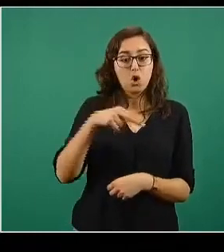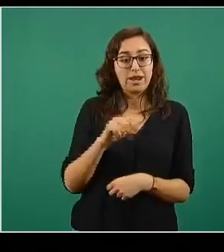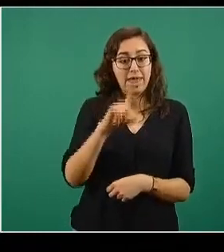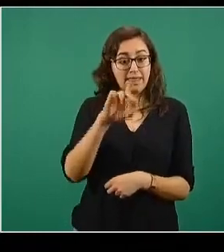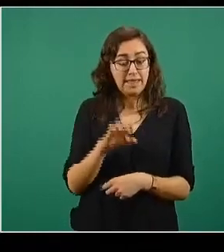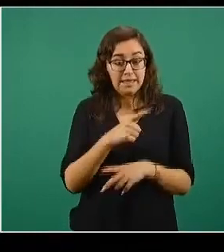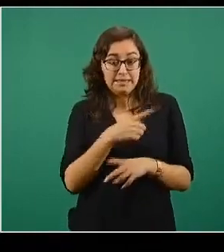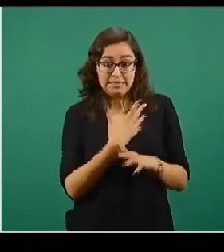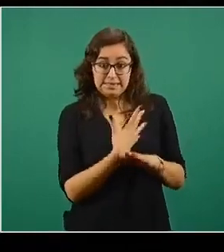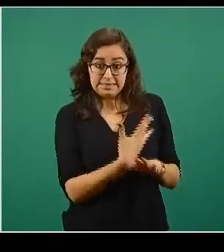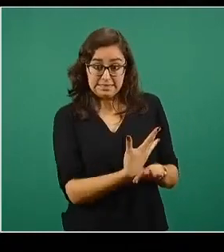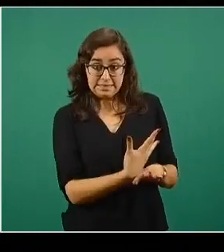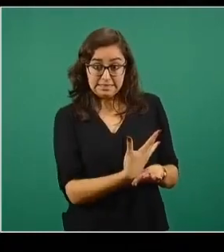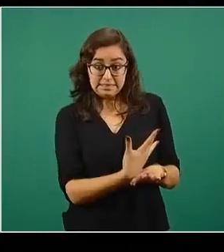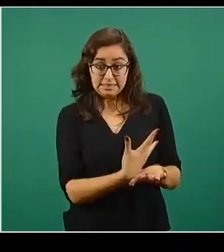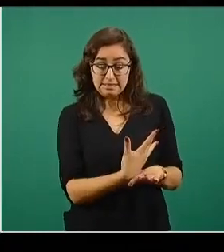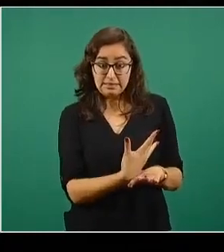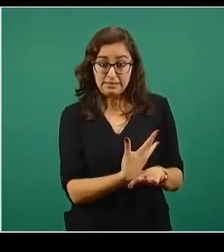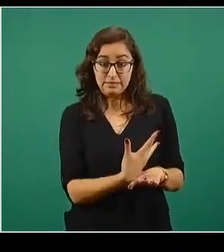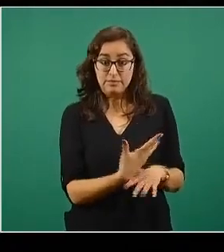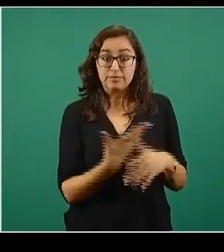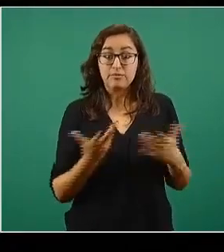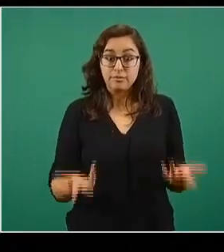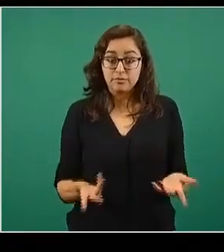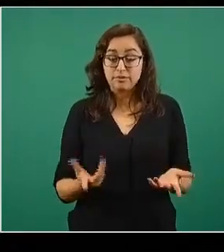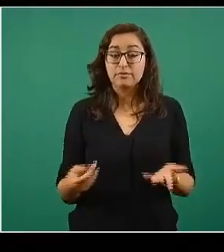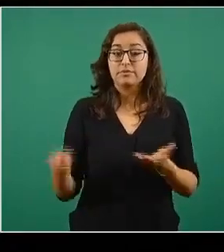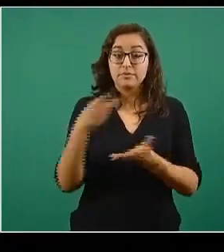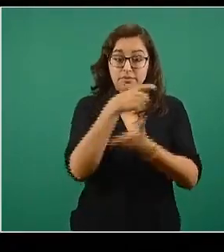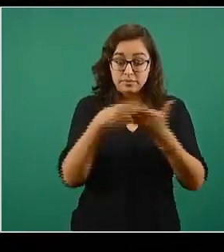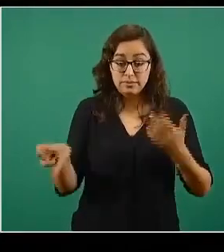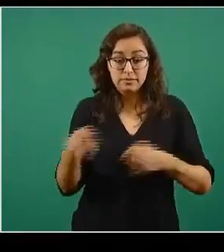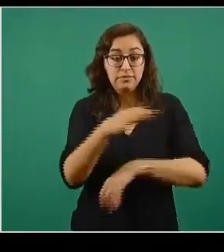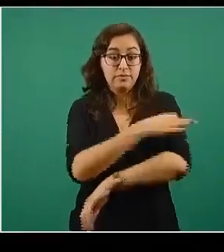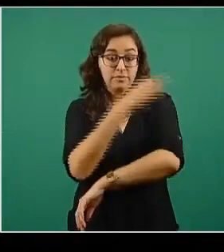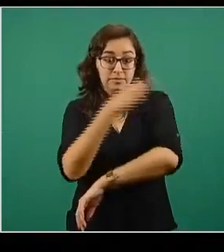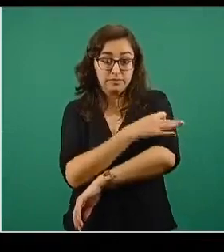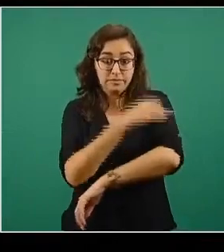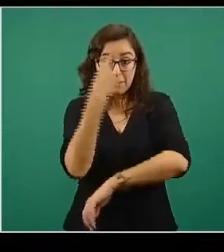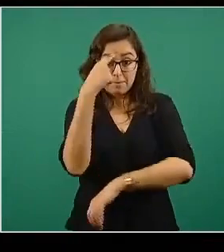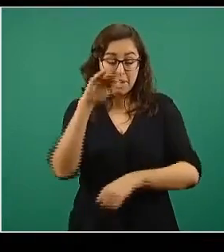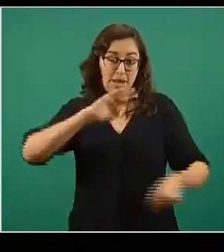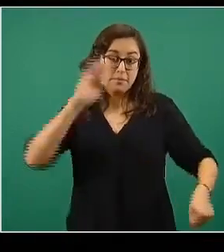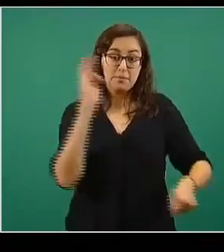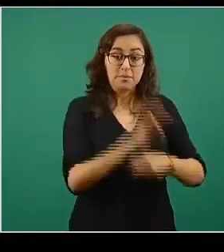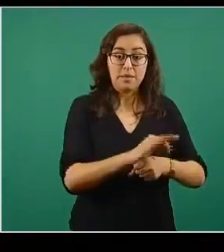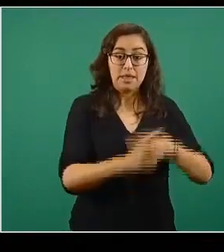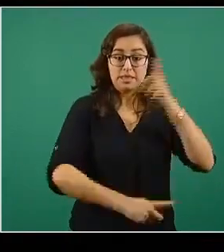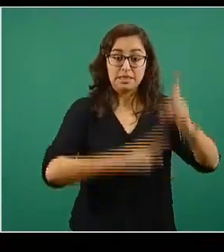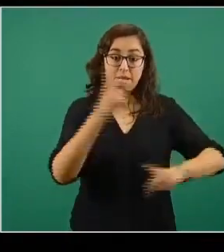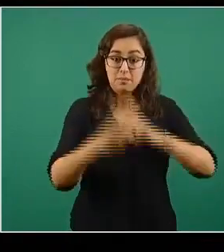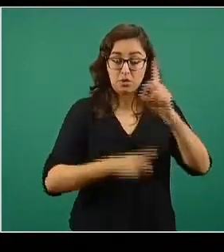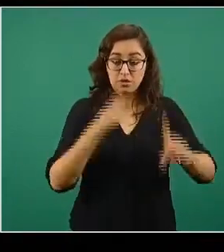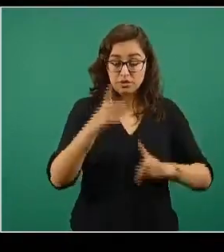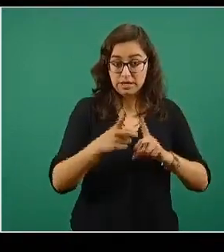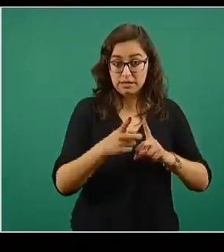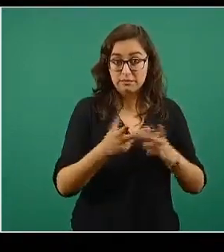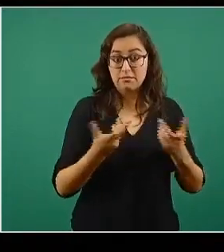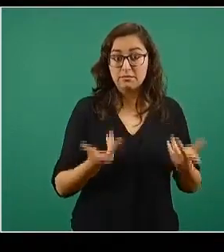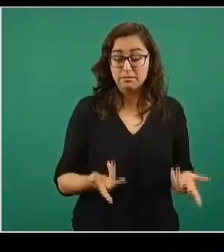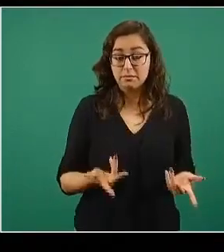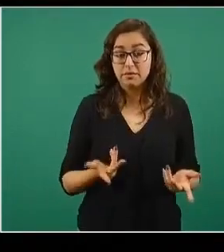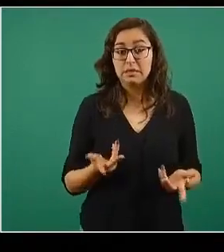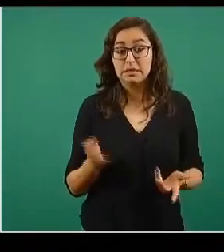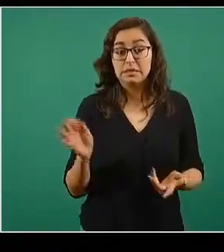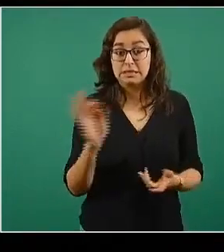que si llega a ser necesario, la CONADE buscaría comprar vacunas para los deportistas en caso que